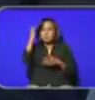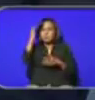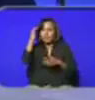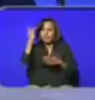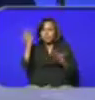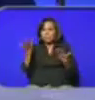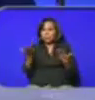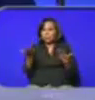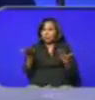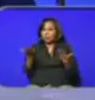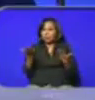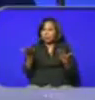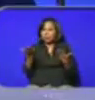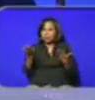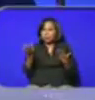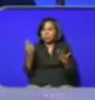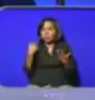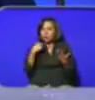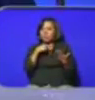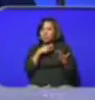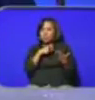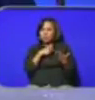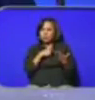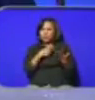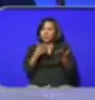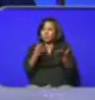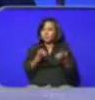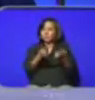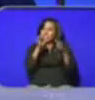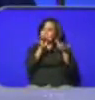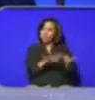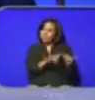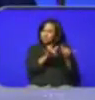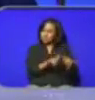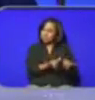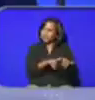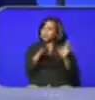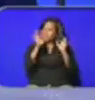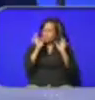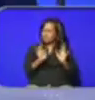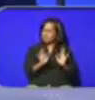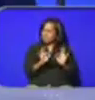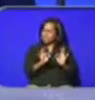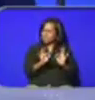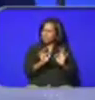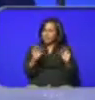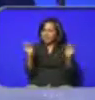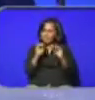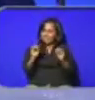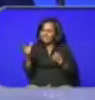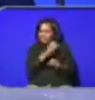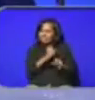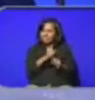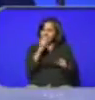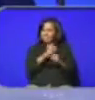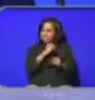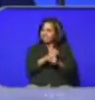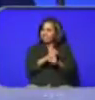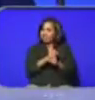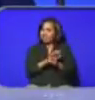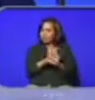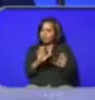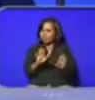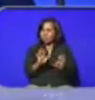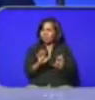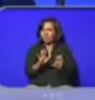Pero tenemos que prepararnos, yo creo que ese es el propósito del INSA, hay que estar preparados para que no nos quiten el trabajo si de eso se trata. Al final hemos enfrentado